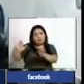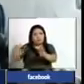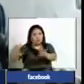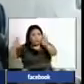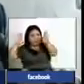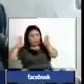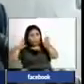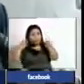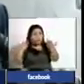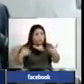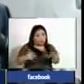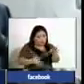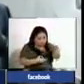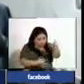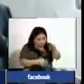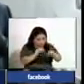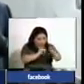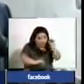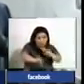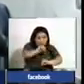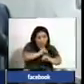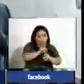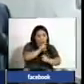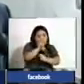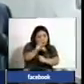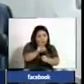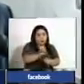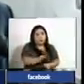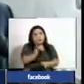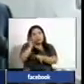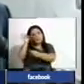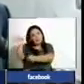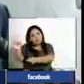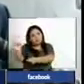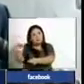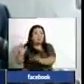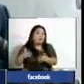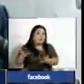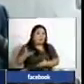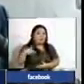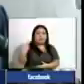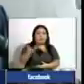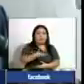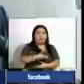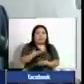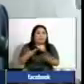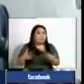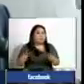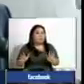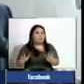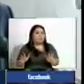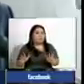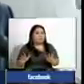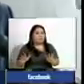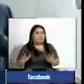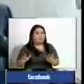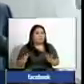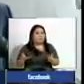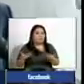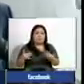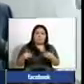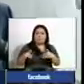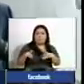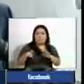vez estas denuncias sean presentadas y sean admitidas, mejor dicho, nosotros estaríamos ya con todo